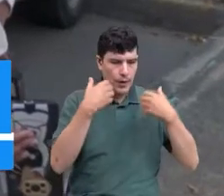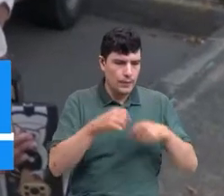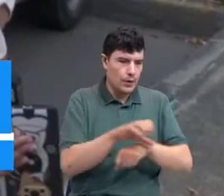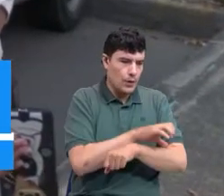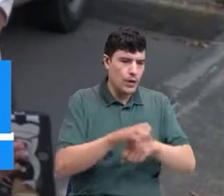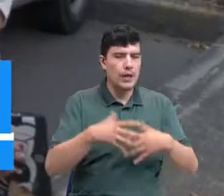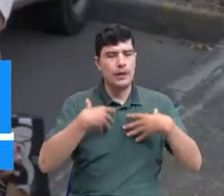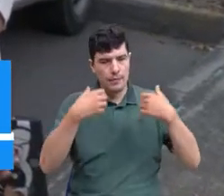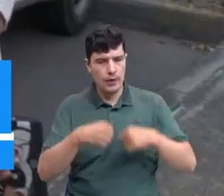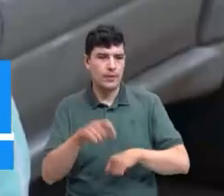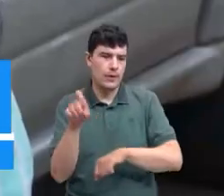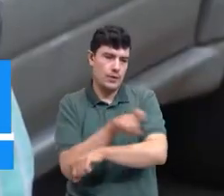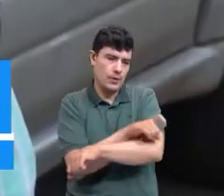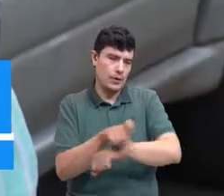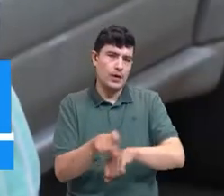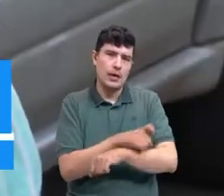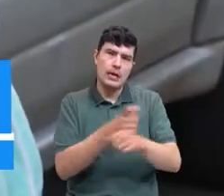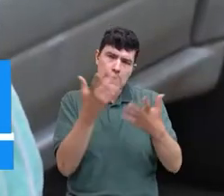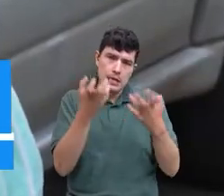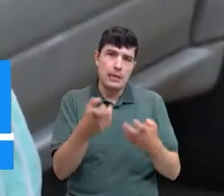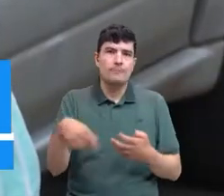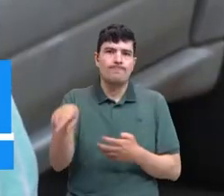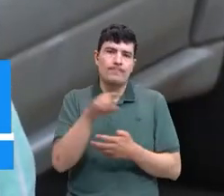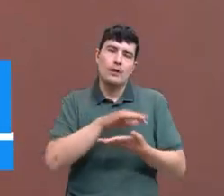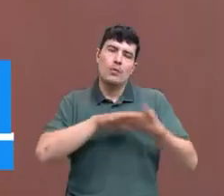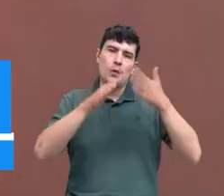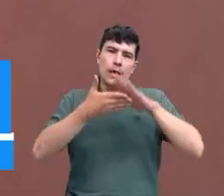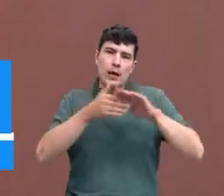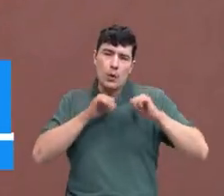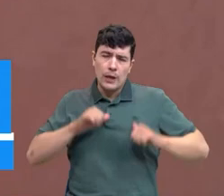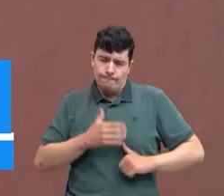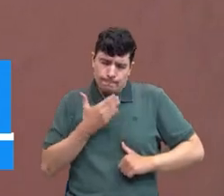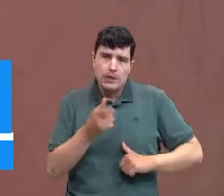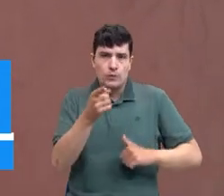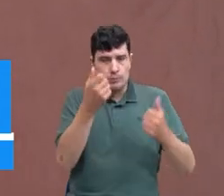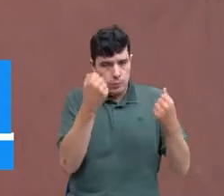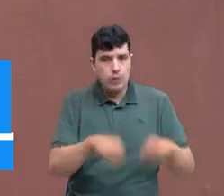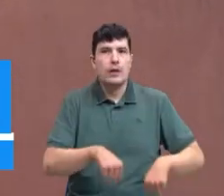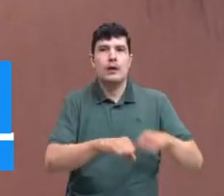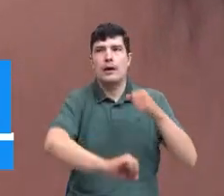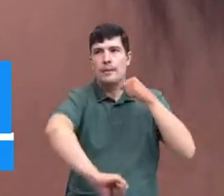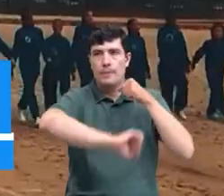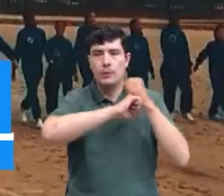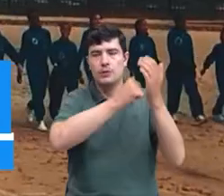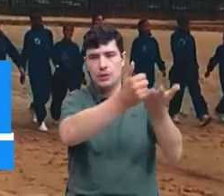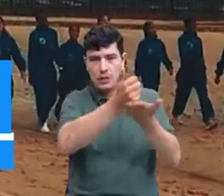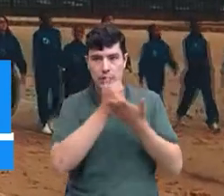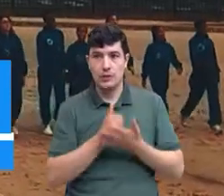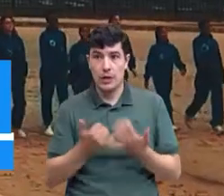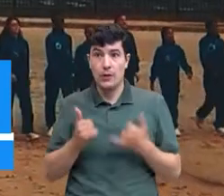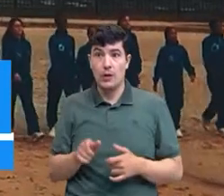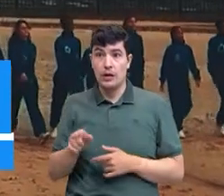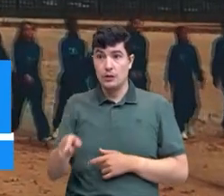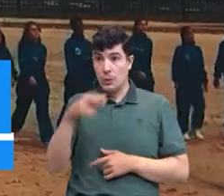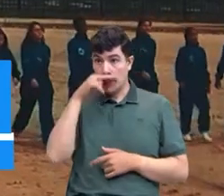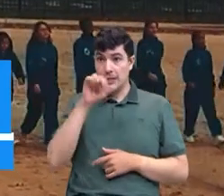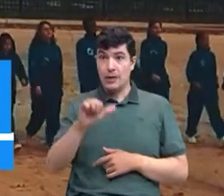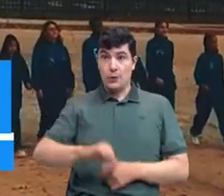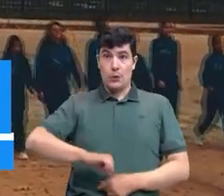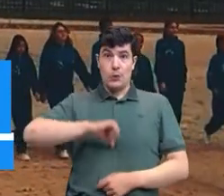Pujanza, dedicación y creatividad que a sus 10 años de edad le permiten decir con orgullo que es una de las 35 niñas